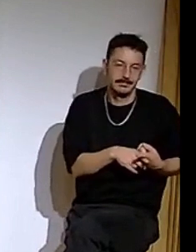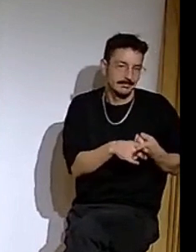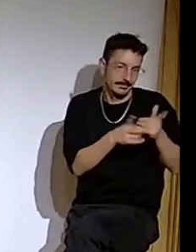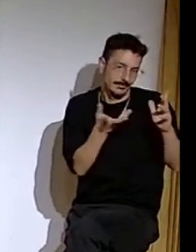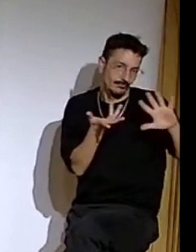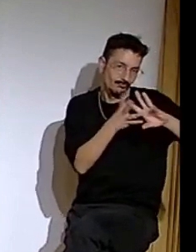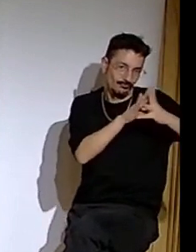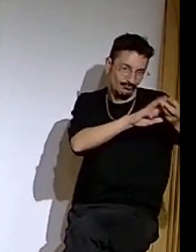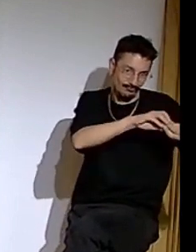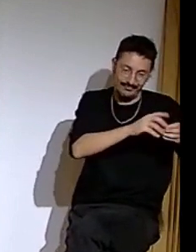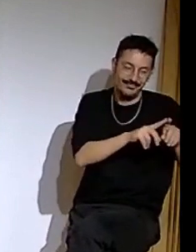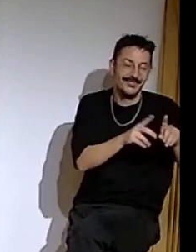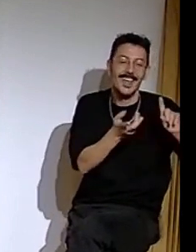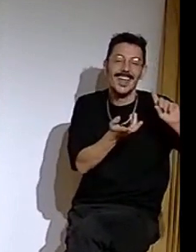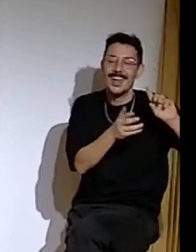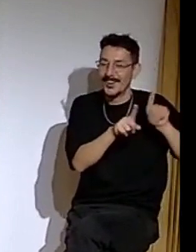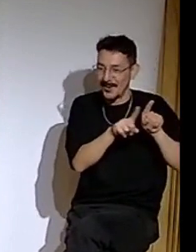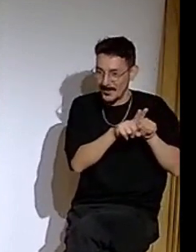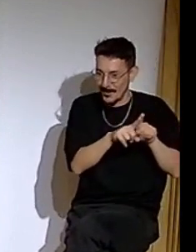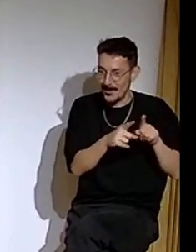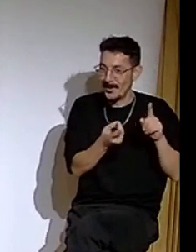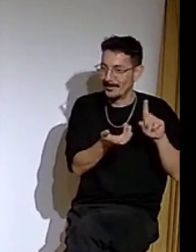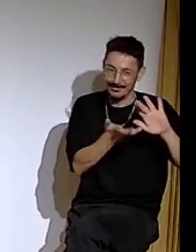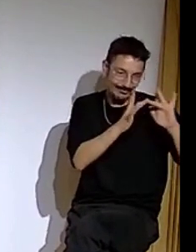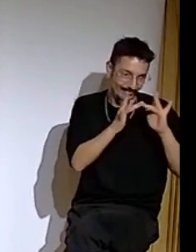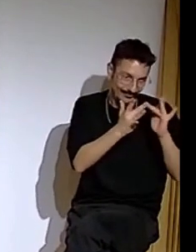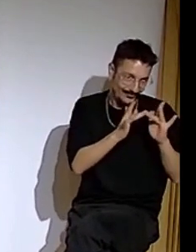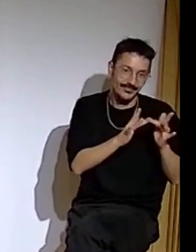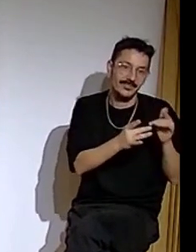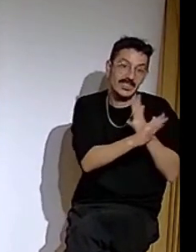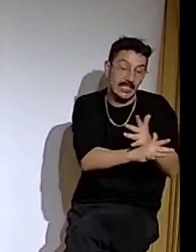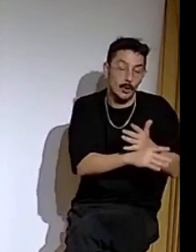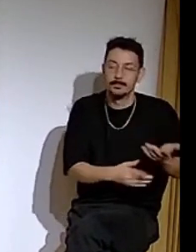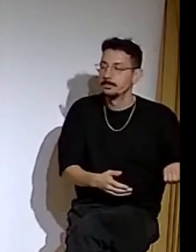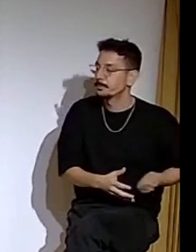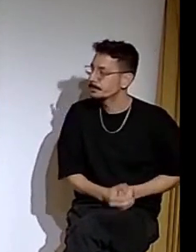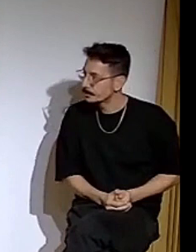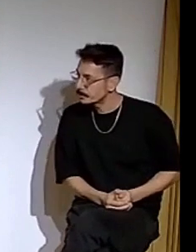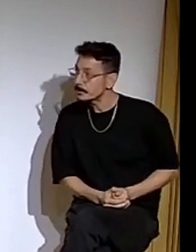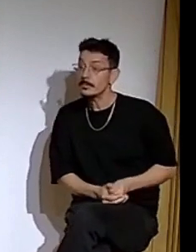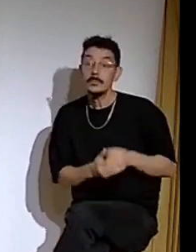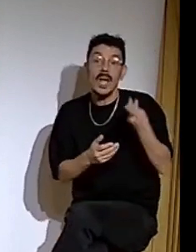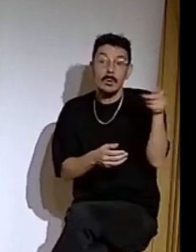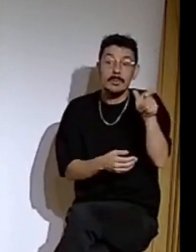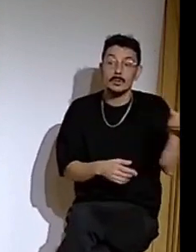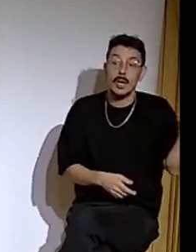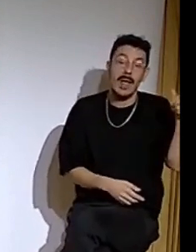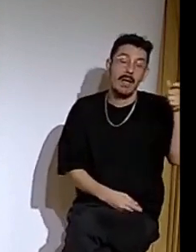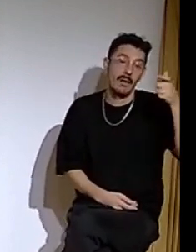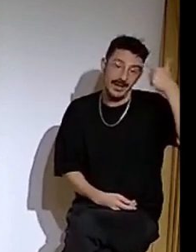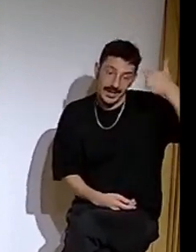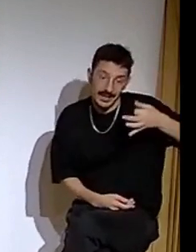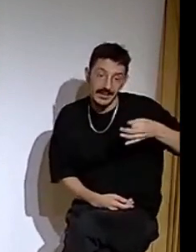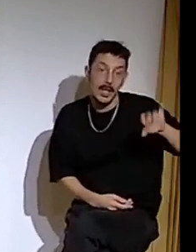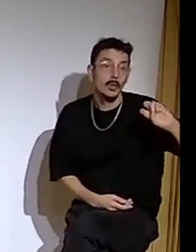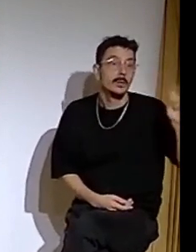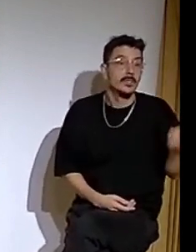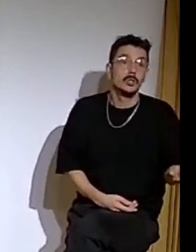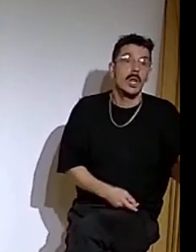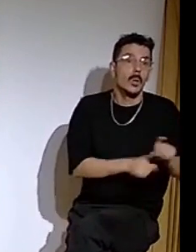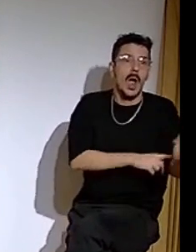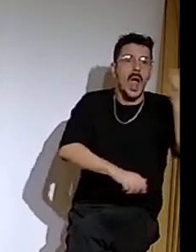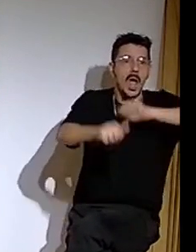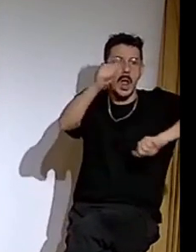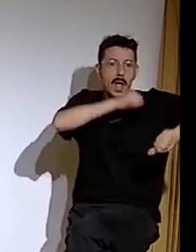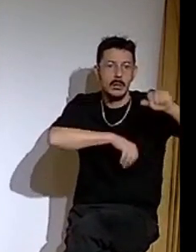allá de lo religioso y el culto porque la gente también era creyente como ahora hay gente creyente y gente que no con la fiesta el